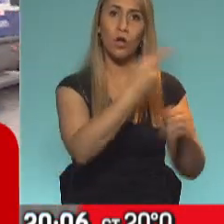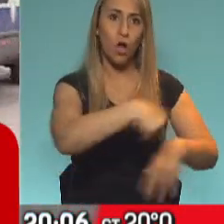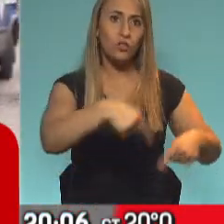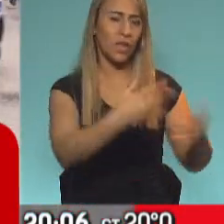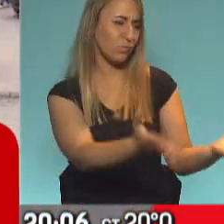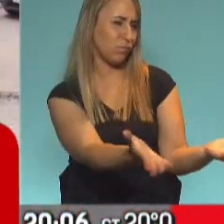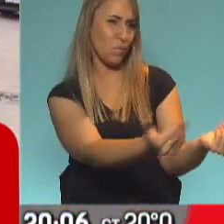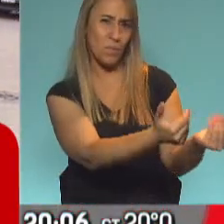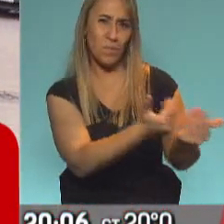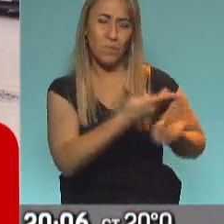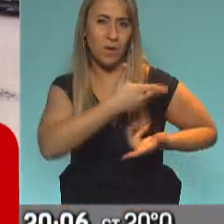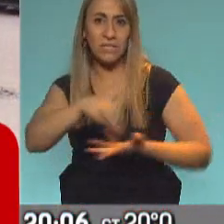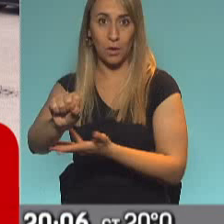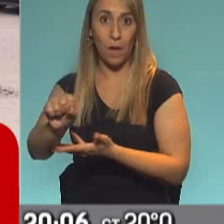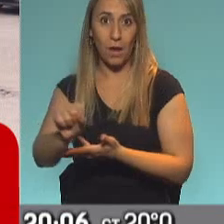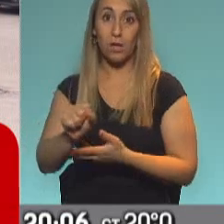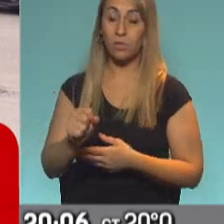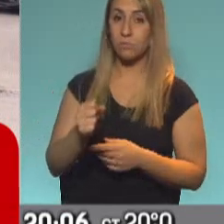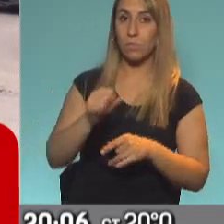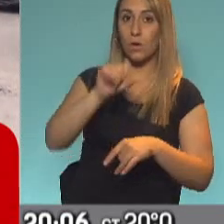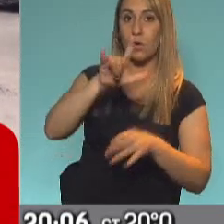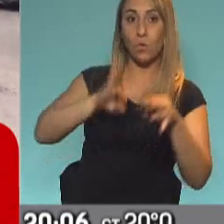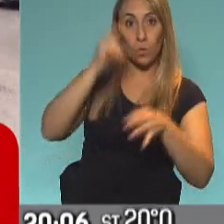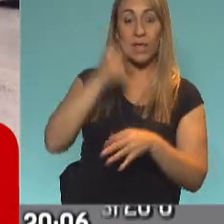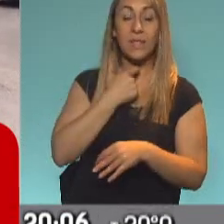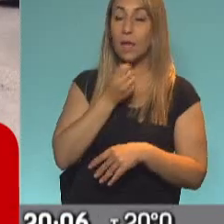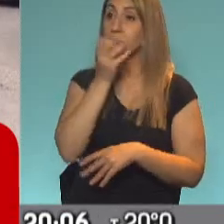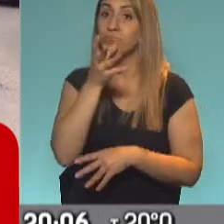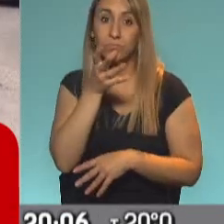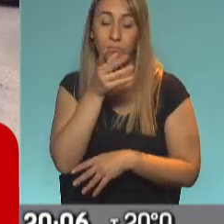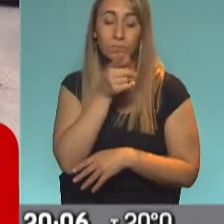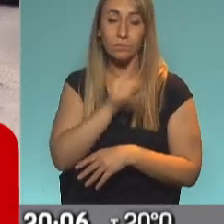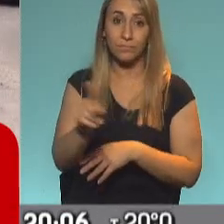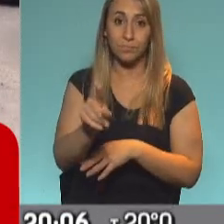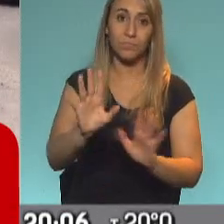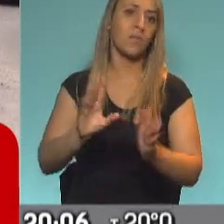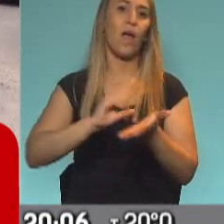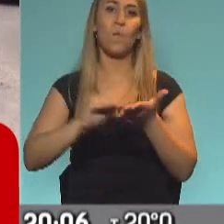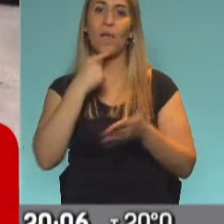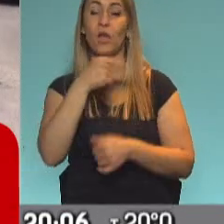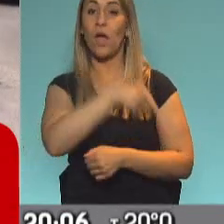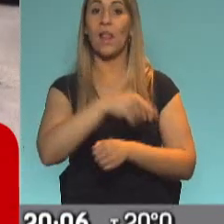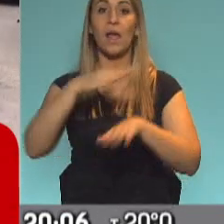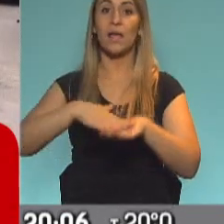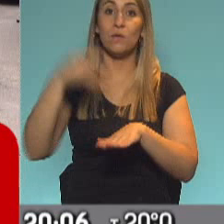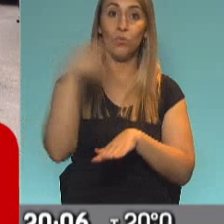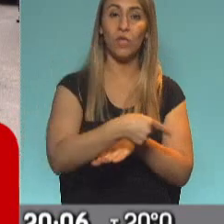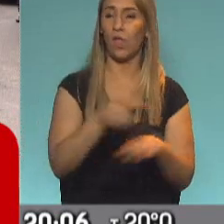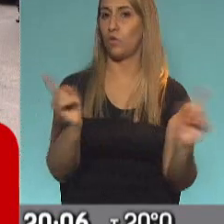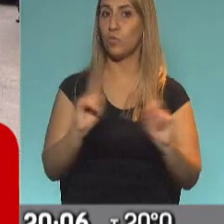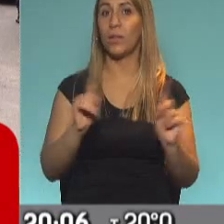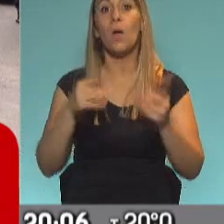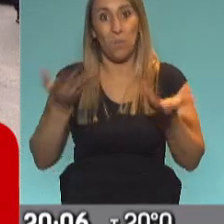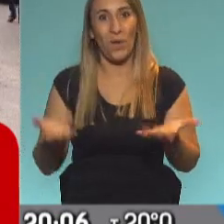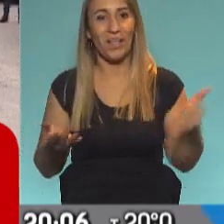hacerlo. Su abogada señaló que él no está imputado y que por ese motivo